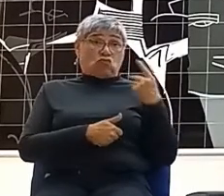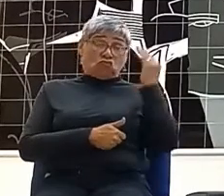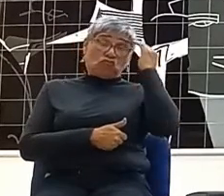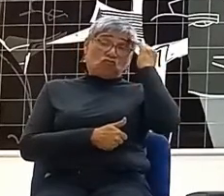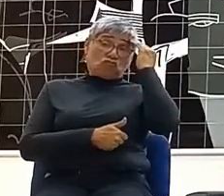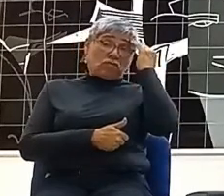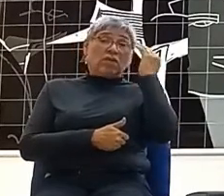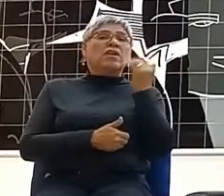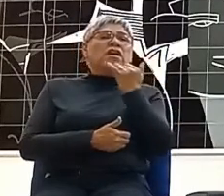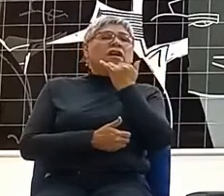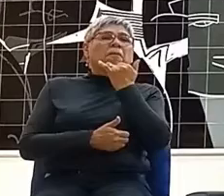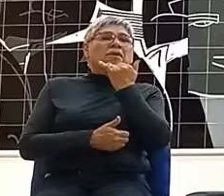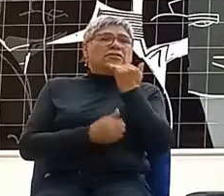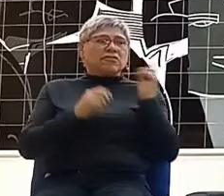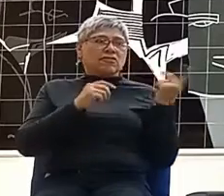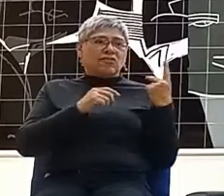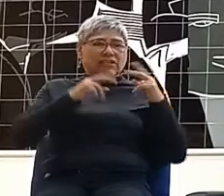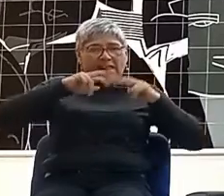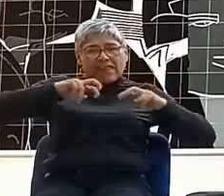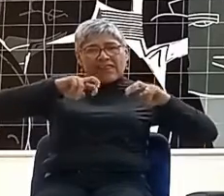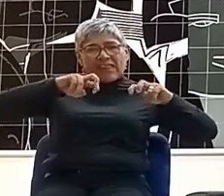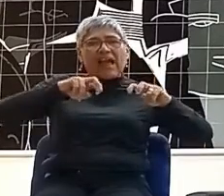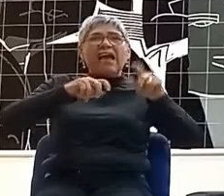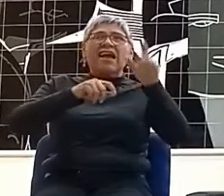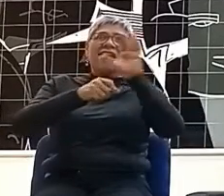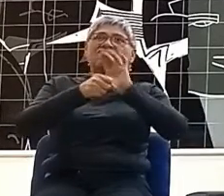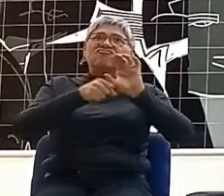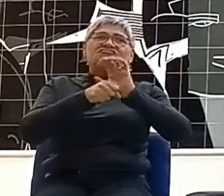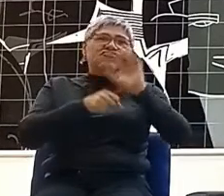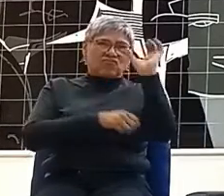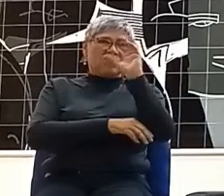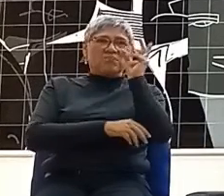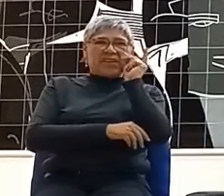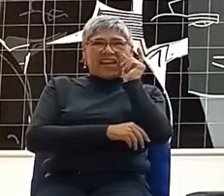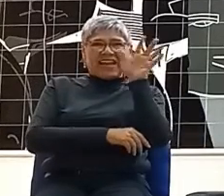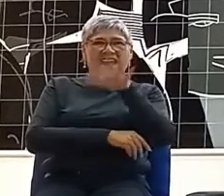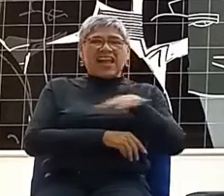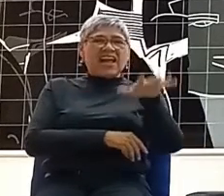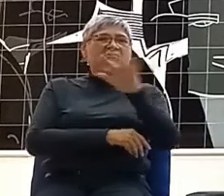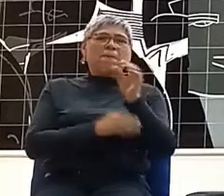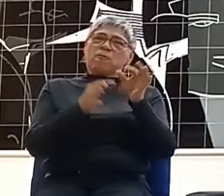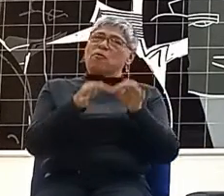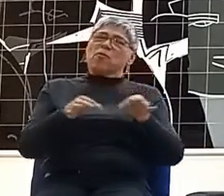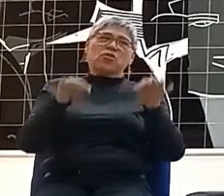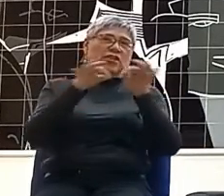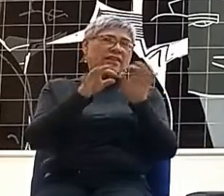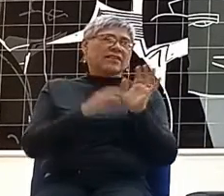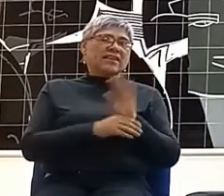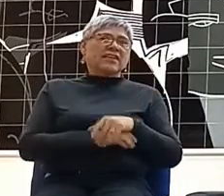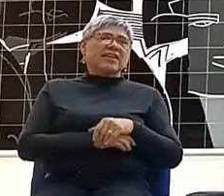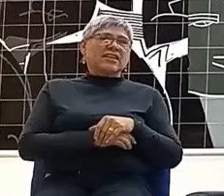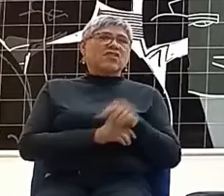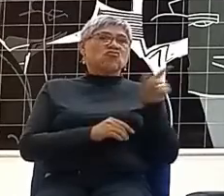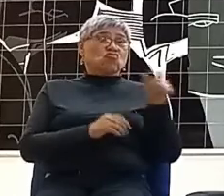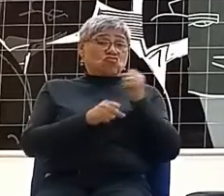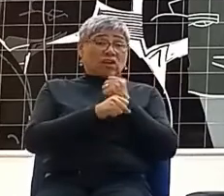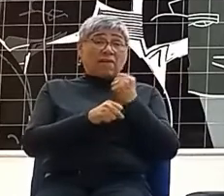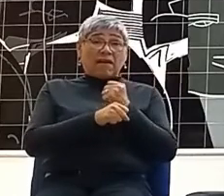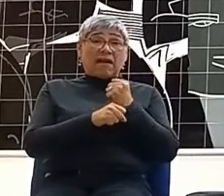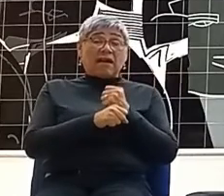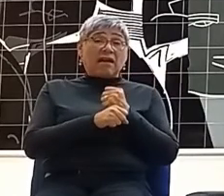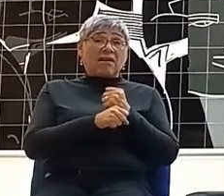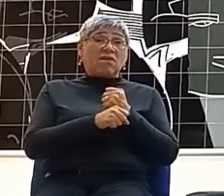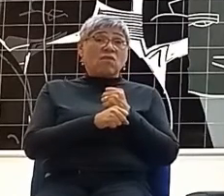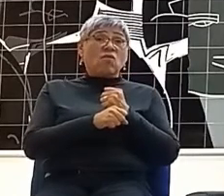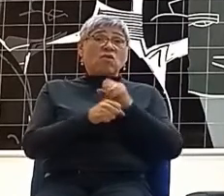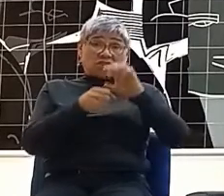por las cosas que hemos investigado en nuestra ciudad, pues haces un trabajo muy interesante a nivel de la ciudad,